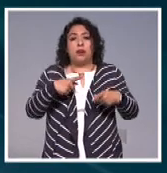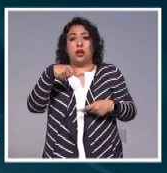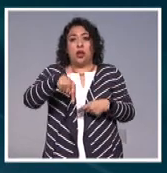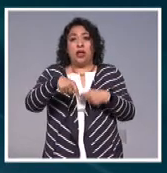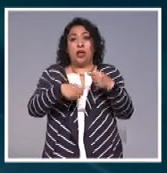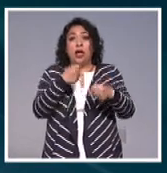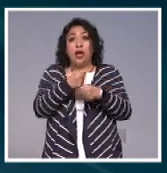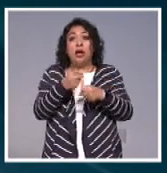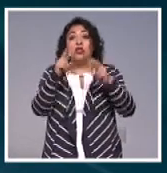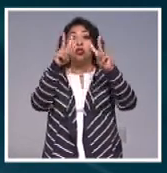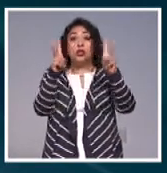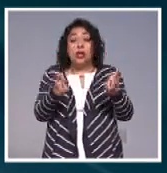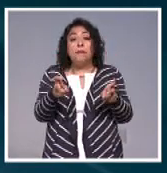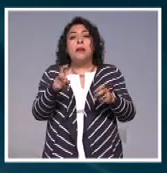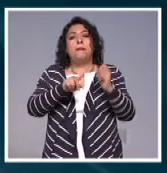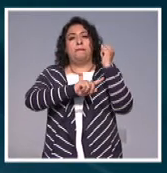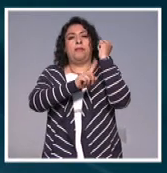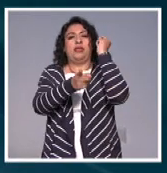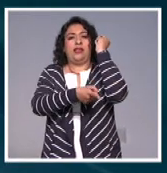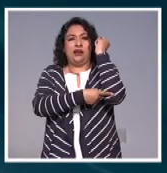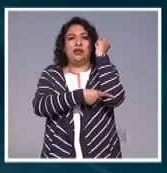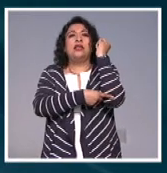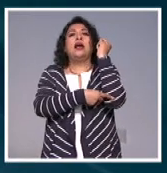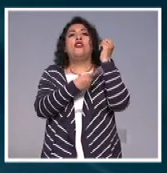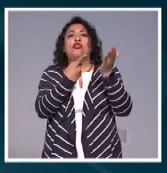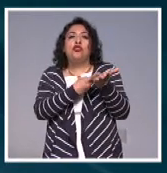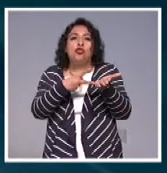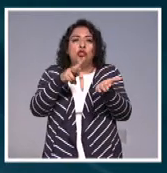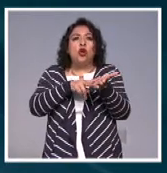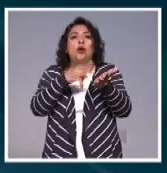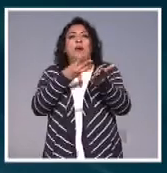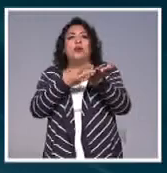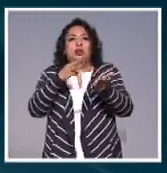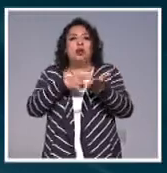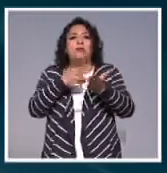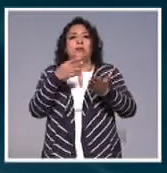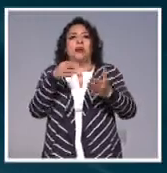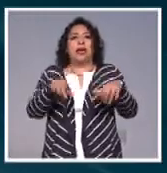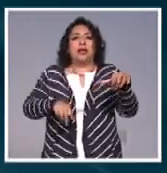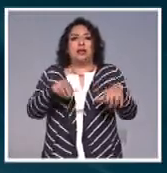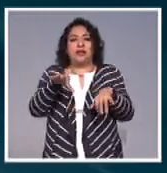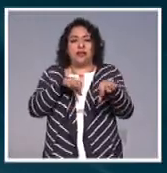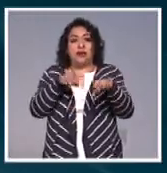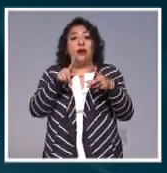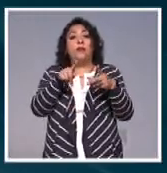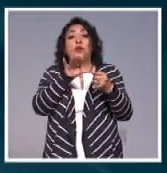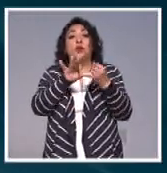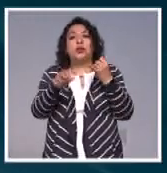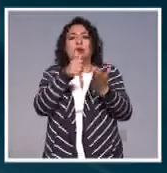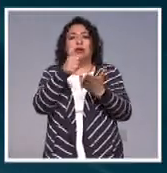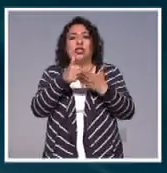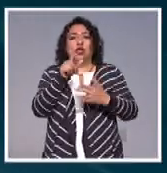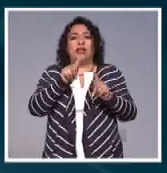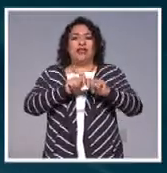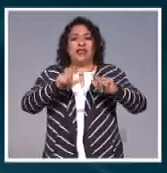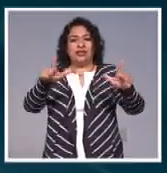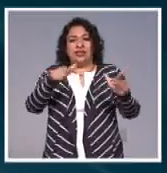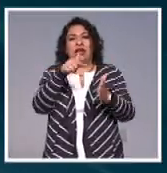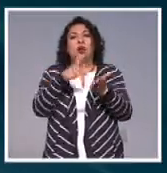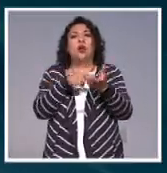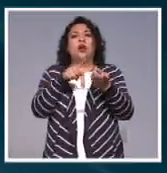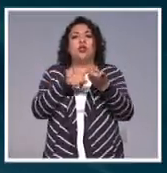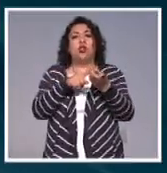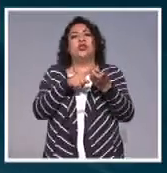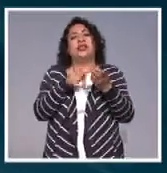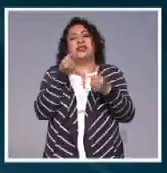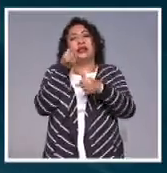año tiene como tema la maternidad y la doble o triple jornada de trabajo. Por último, en la ciudad de Tlaxcala, en la sede de la Secretaría